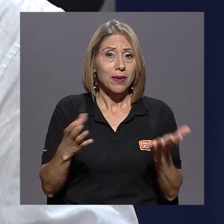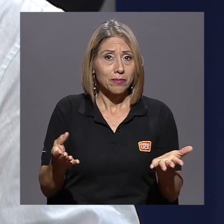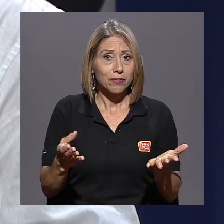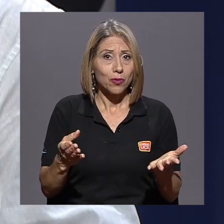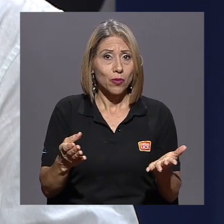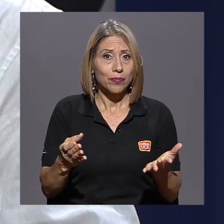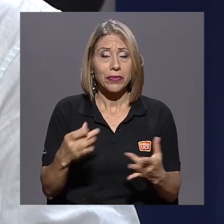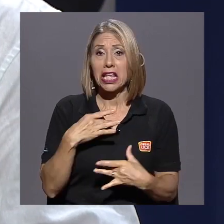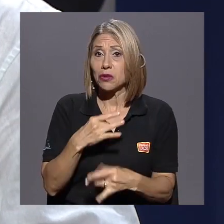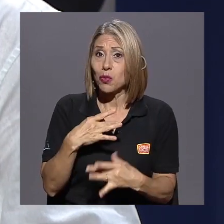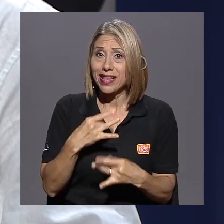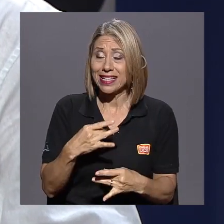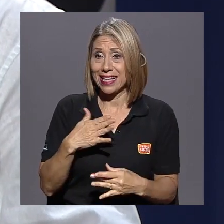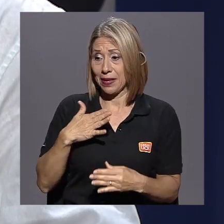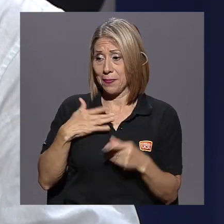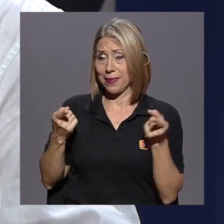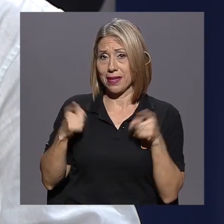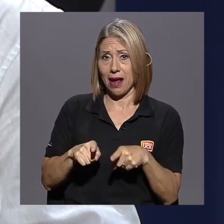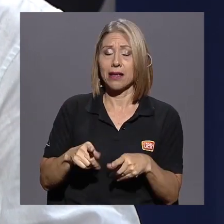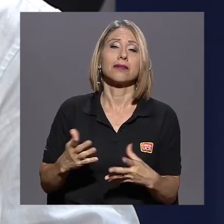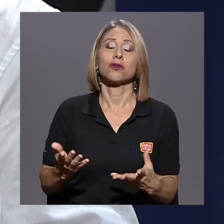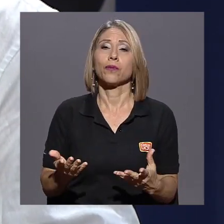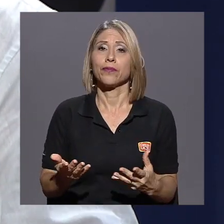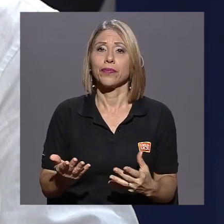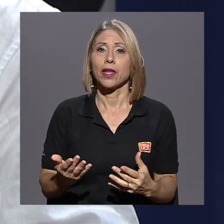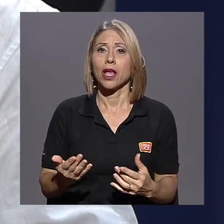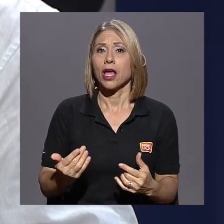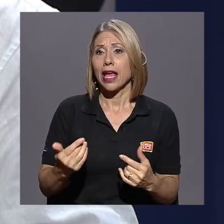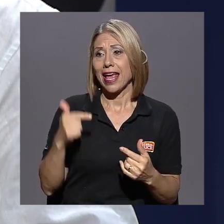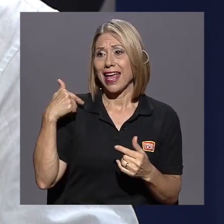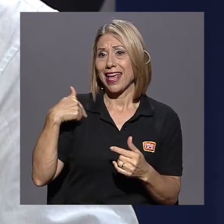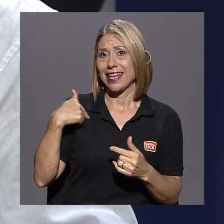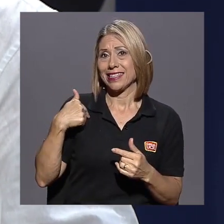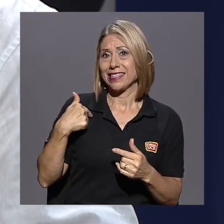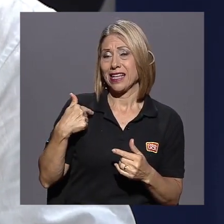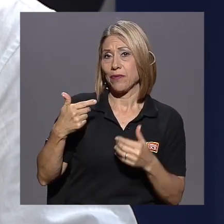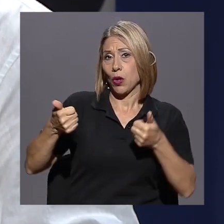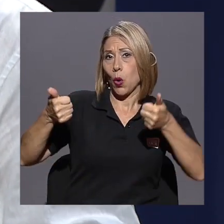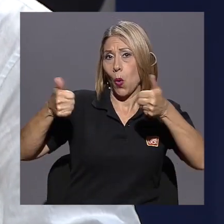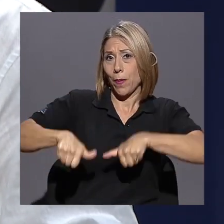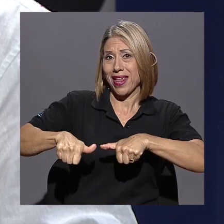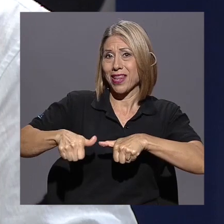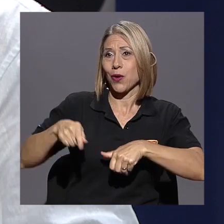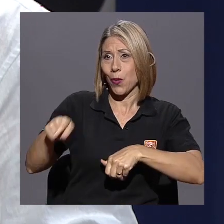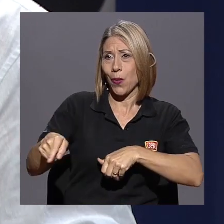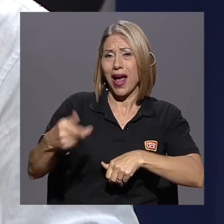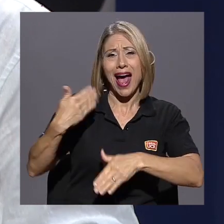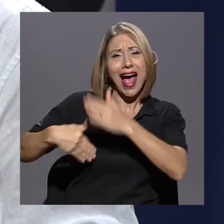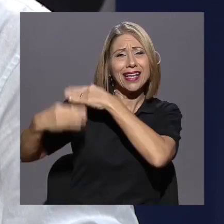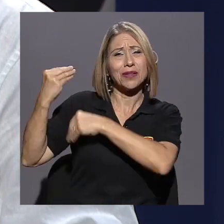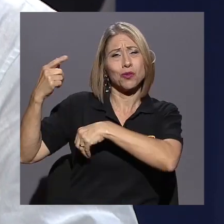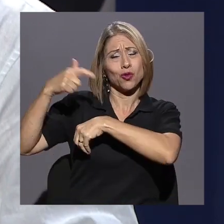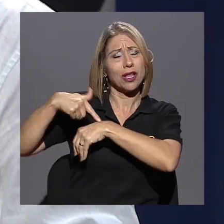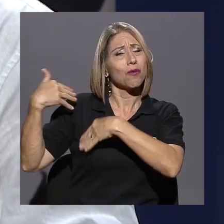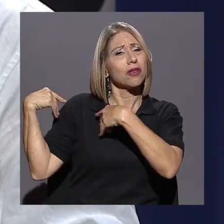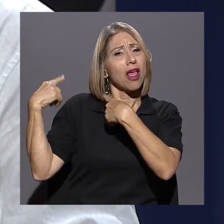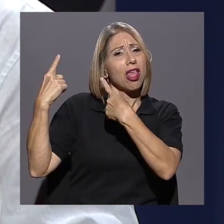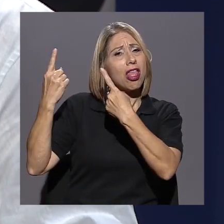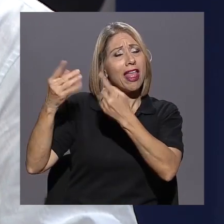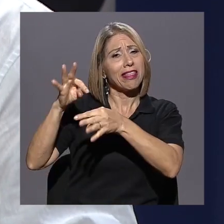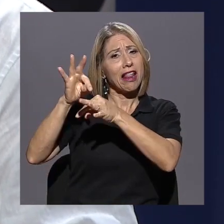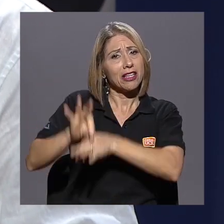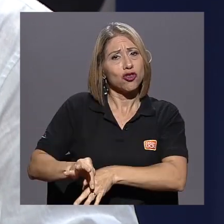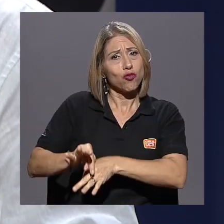es muy interesante en mi caso este convenio existente está hace mucho tiempo existe una larga tarea de